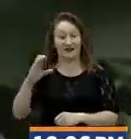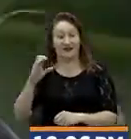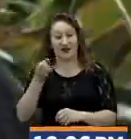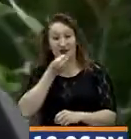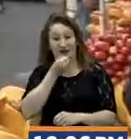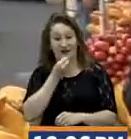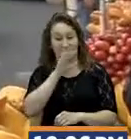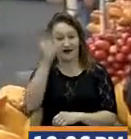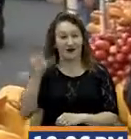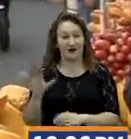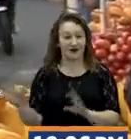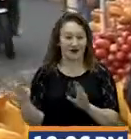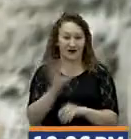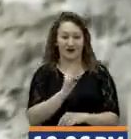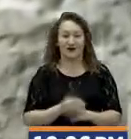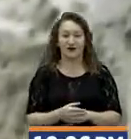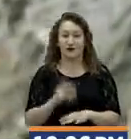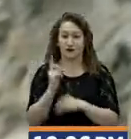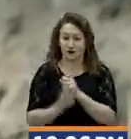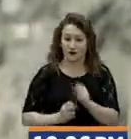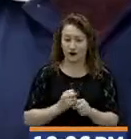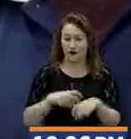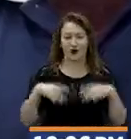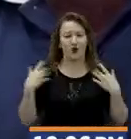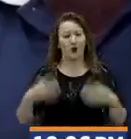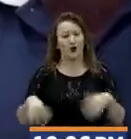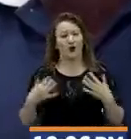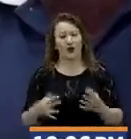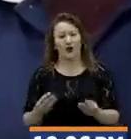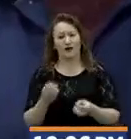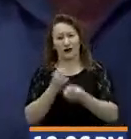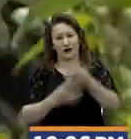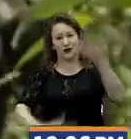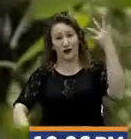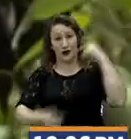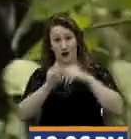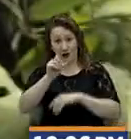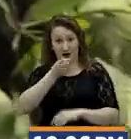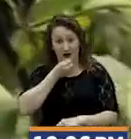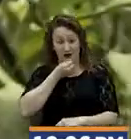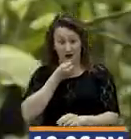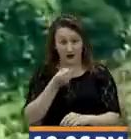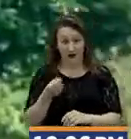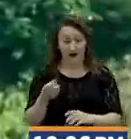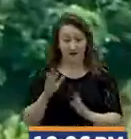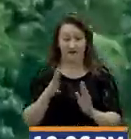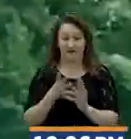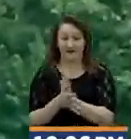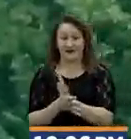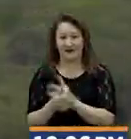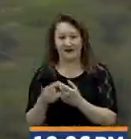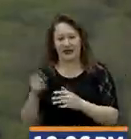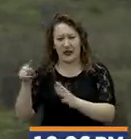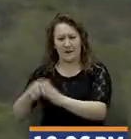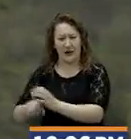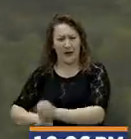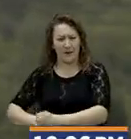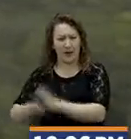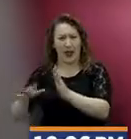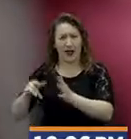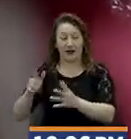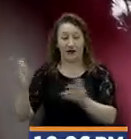todos. Un año que nos ha alcanzado para tanto que no cabe en una sola nota de noticiero, recorrer campos minados y azotados por la